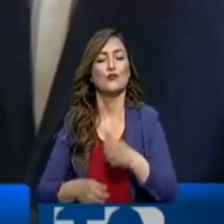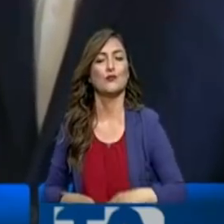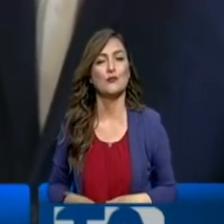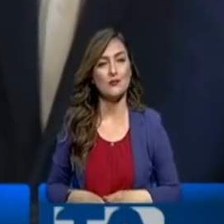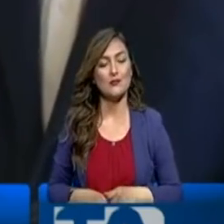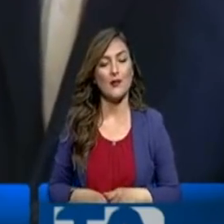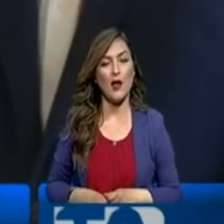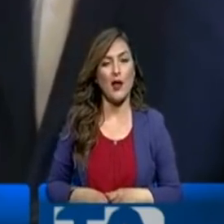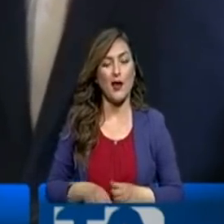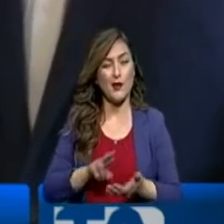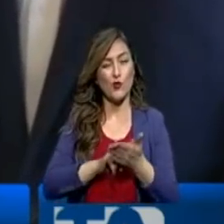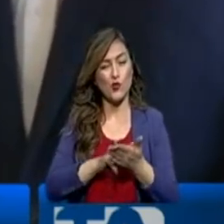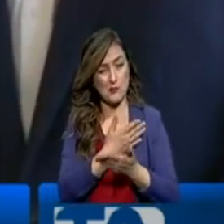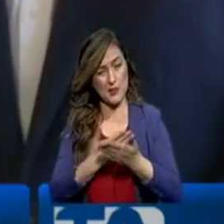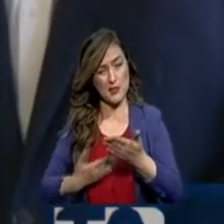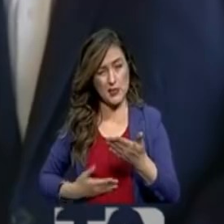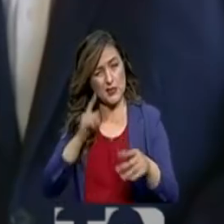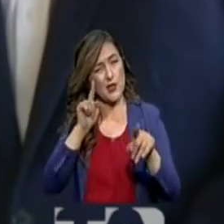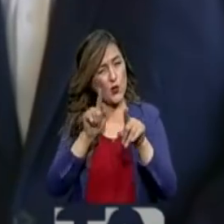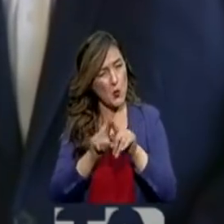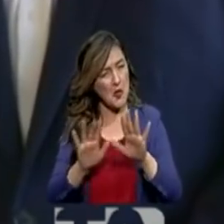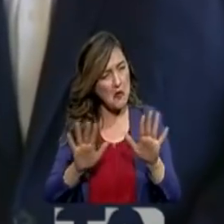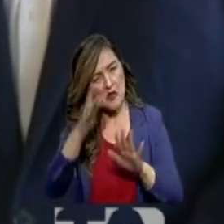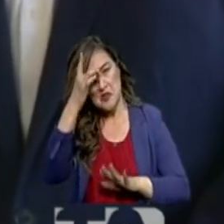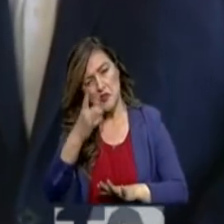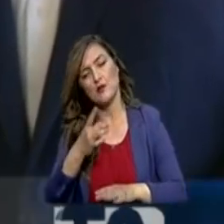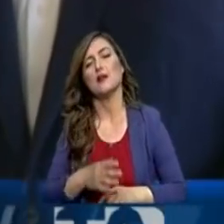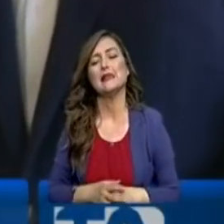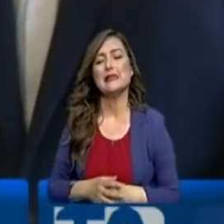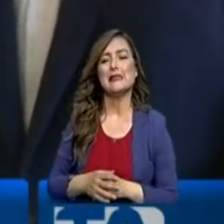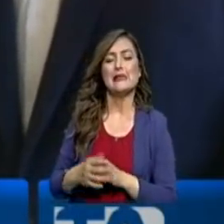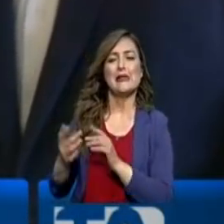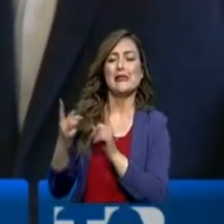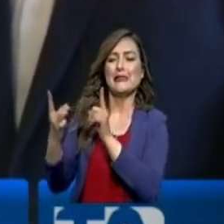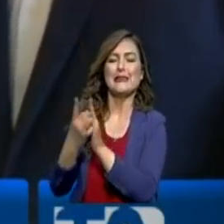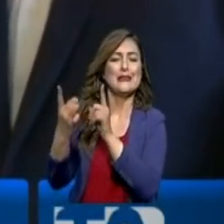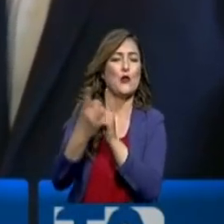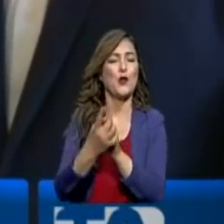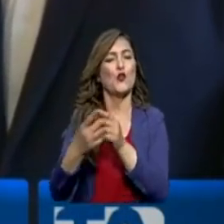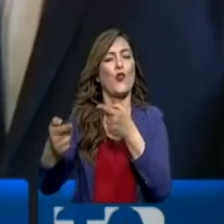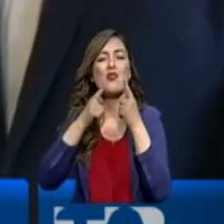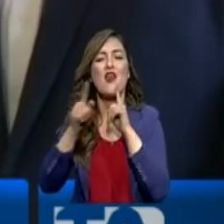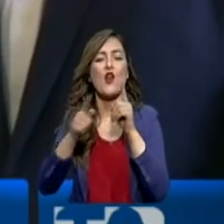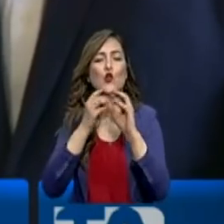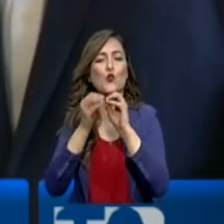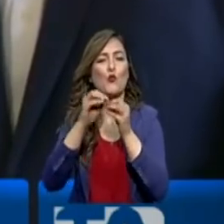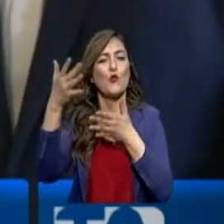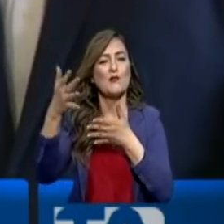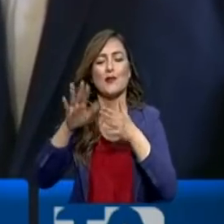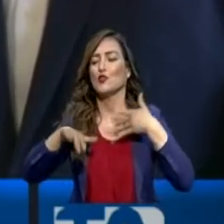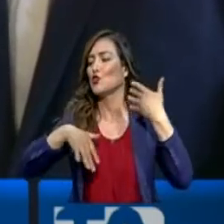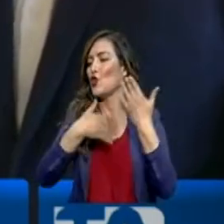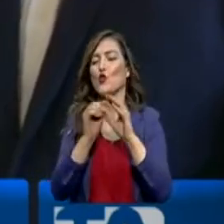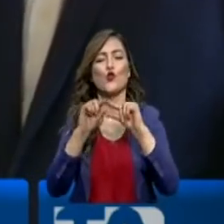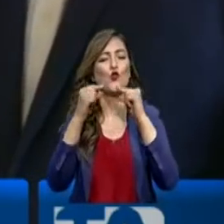esta reunión en Carondelet? Que los puntos de encuentro, de diálogo, de acercamiento con las bancadas legislativas, así como todos los sectores de la sociedad